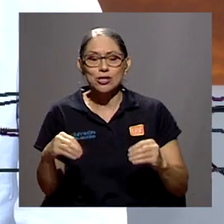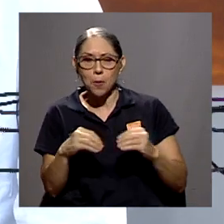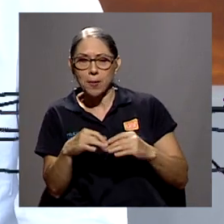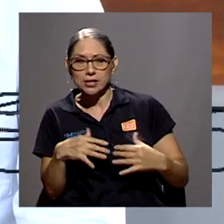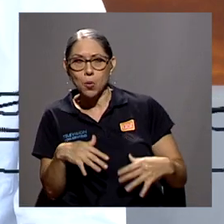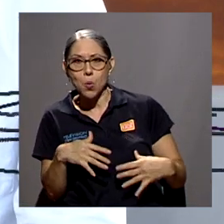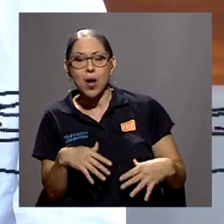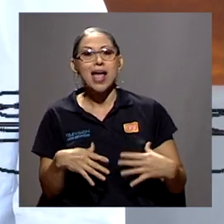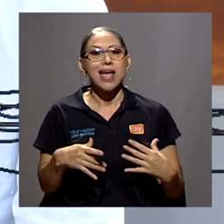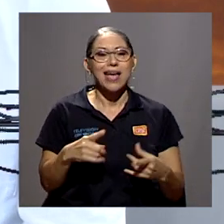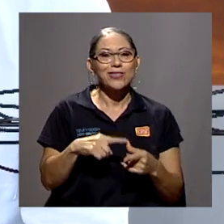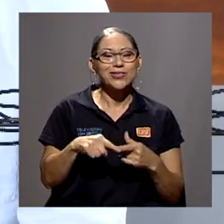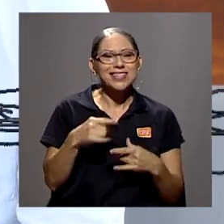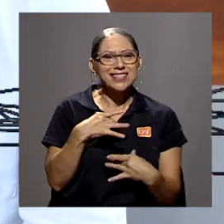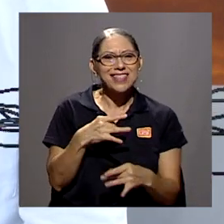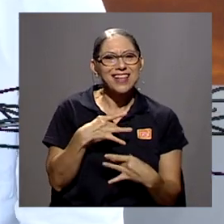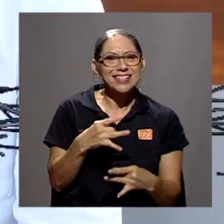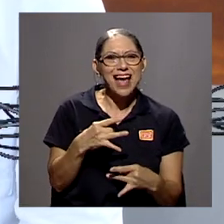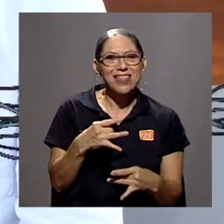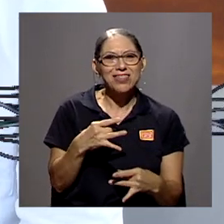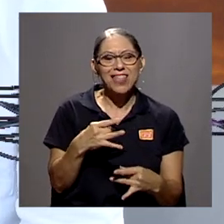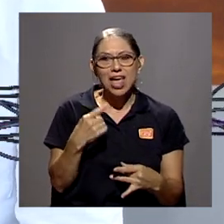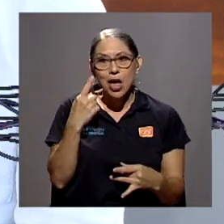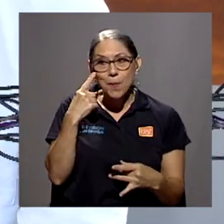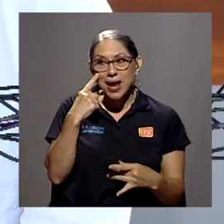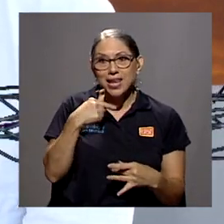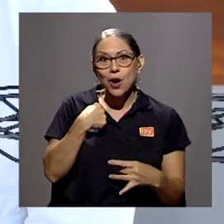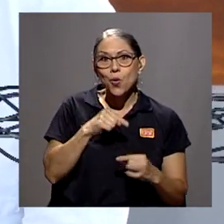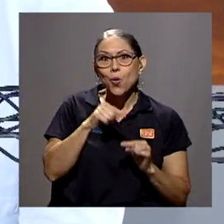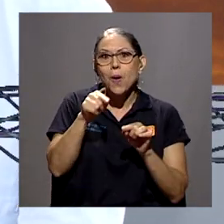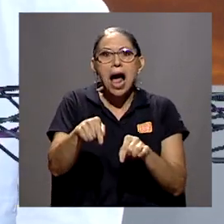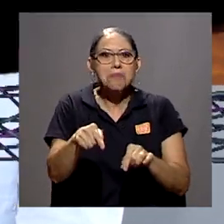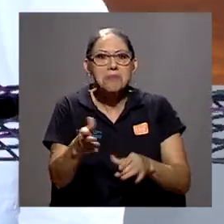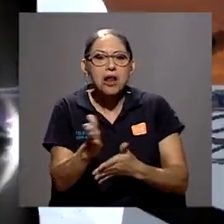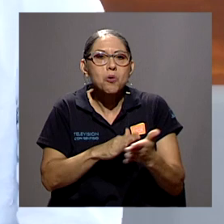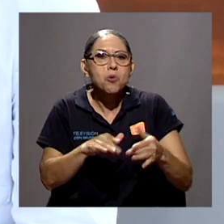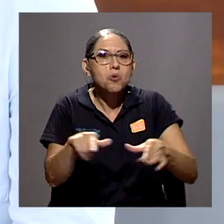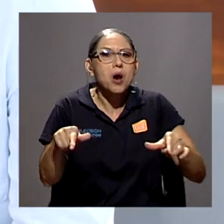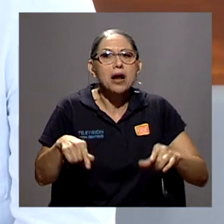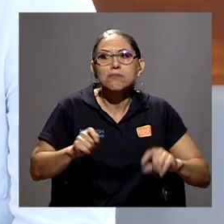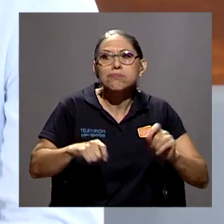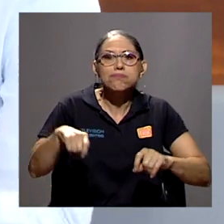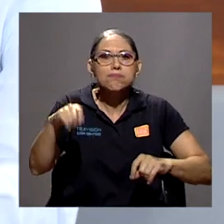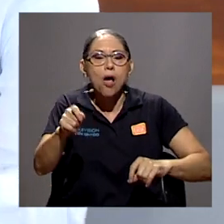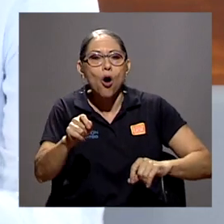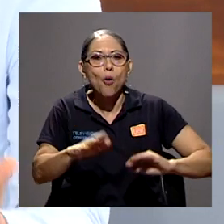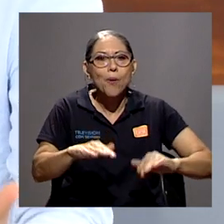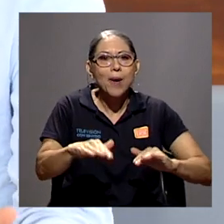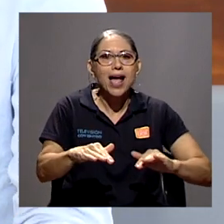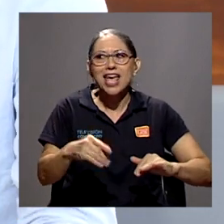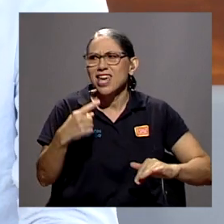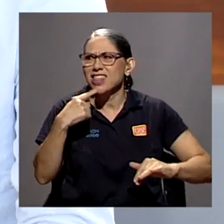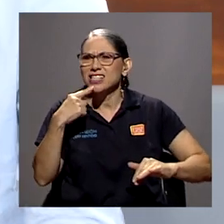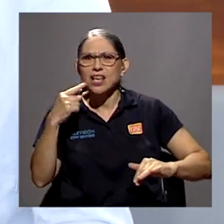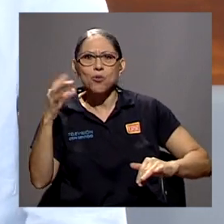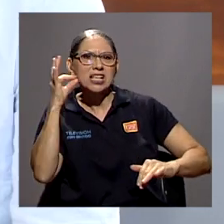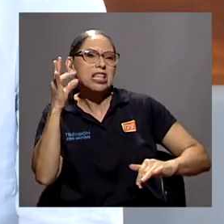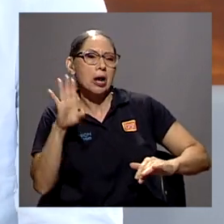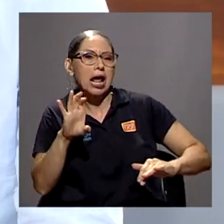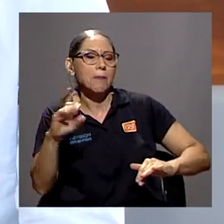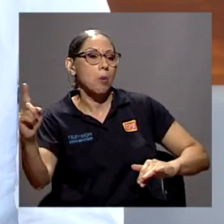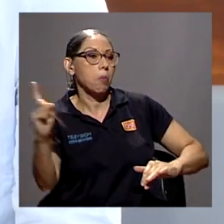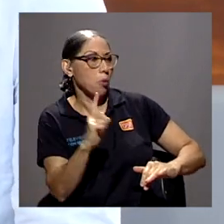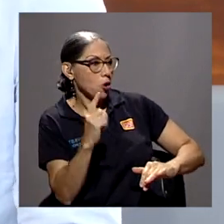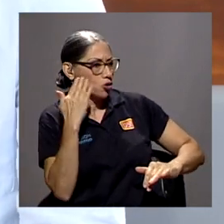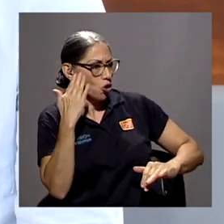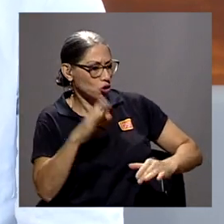es interesante como no toca y entonces luego llega una señora y le dice yo no yo no sabía que un bombo podía sonar así ahora no